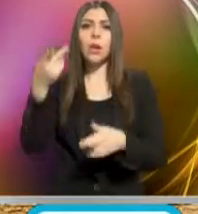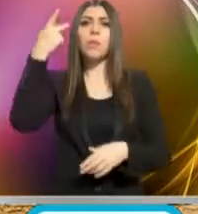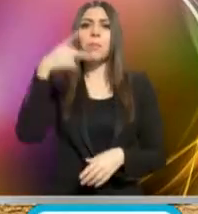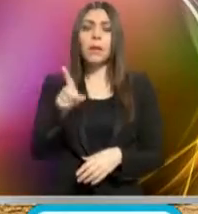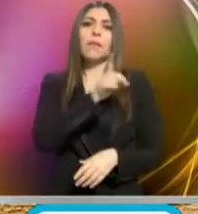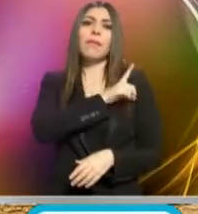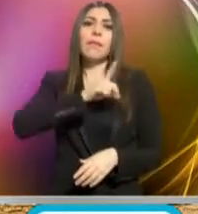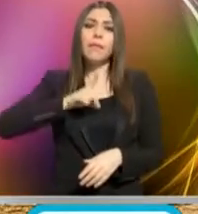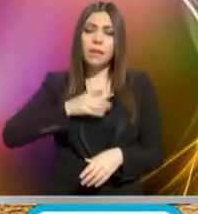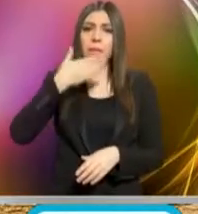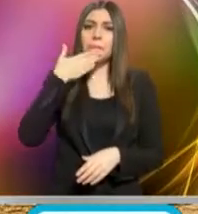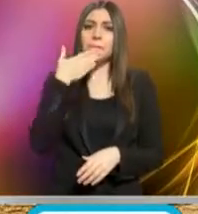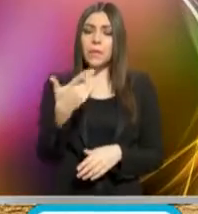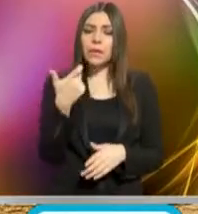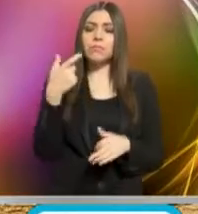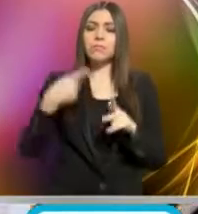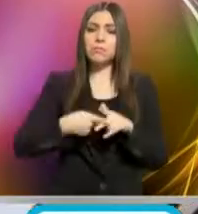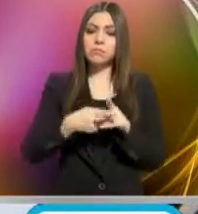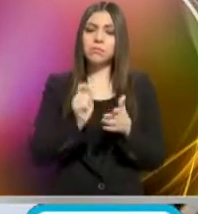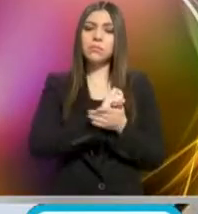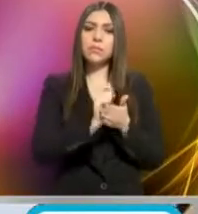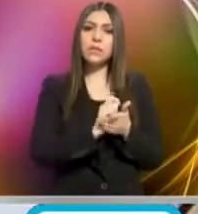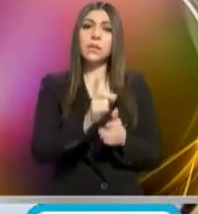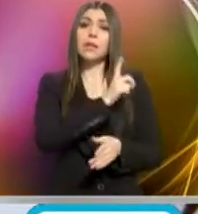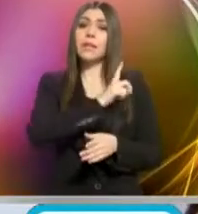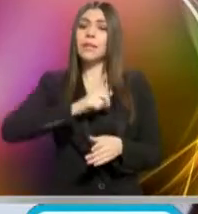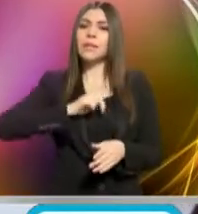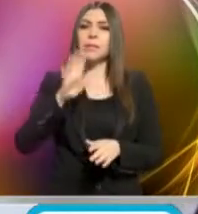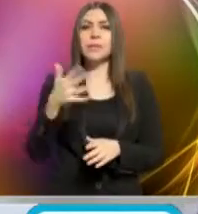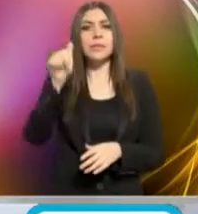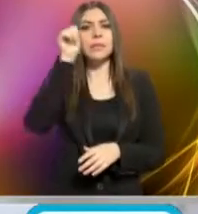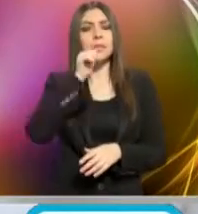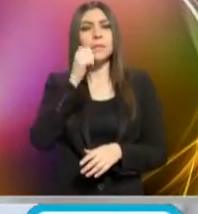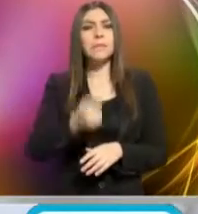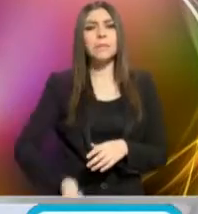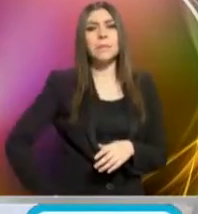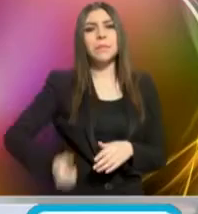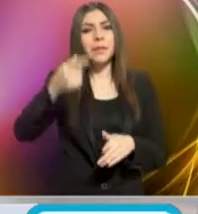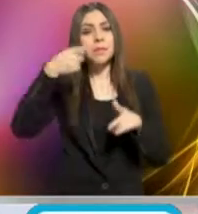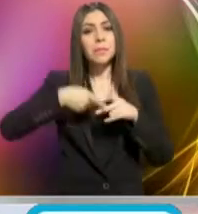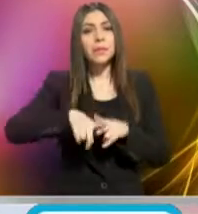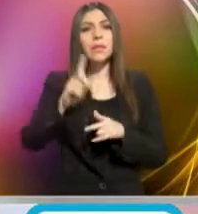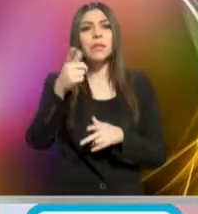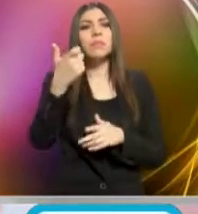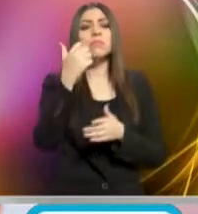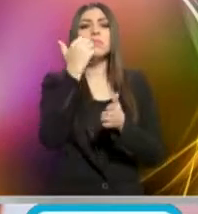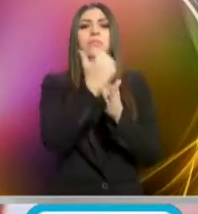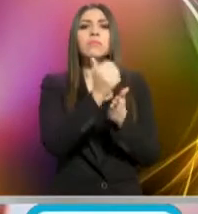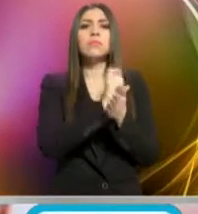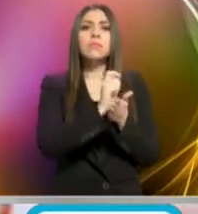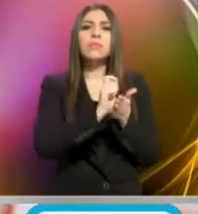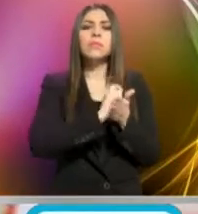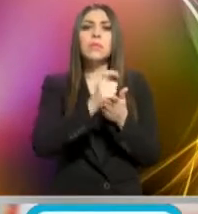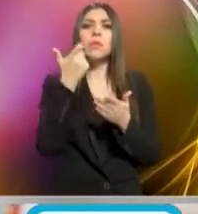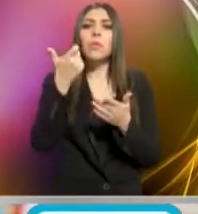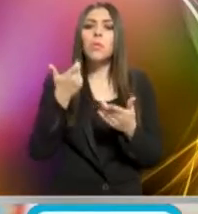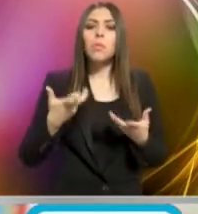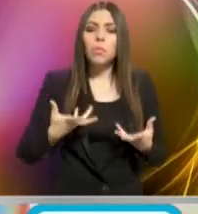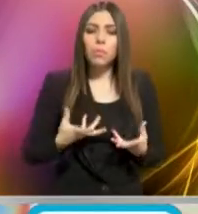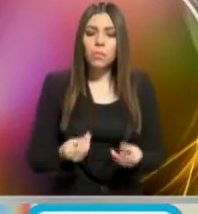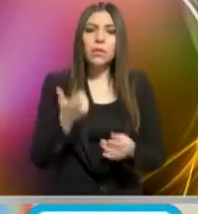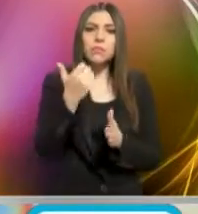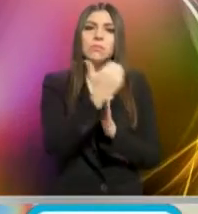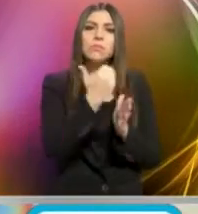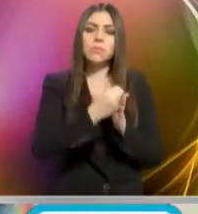importante. Entonces, lo ideal sería sentarnos a principios de mes, hacer toda una lista de lo que vamos a gastar y ver cuánto dinero tenemos y no